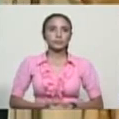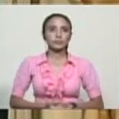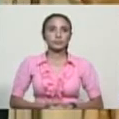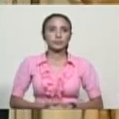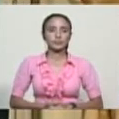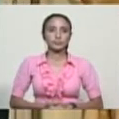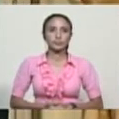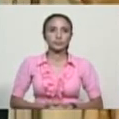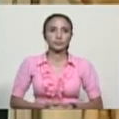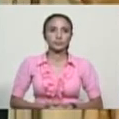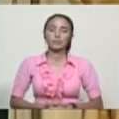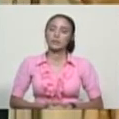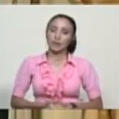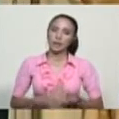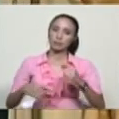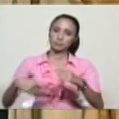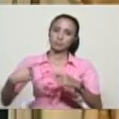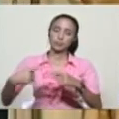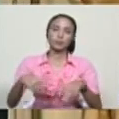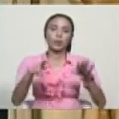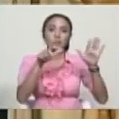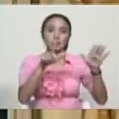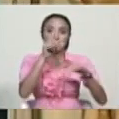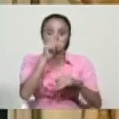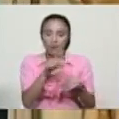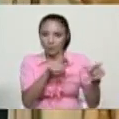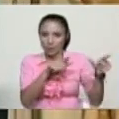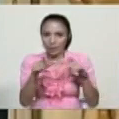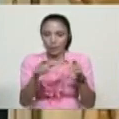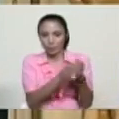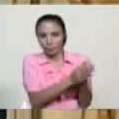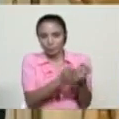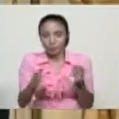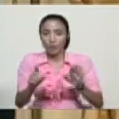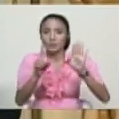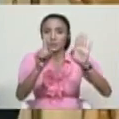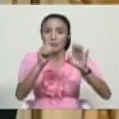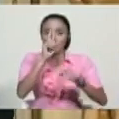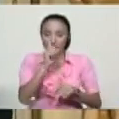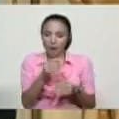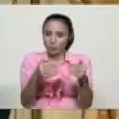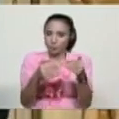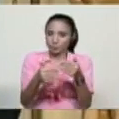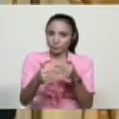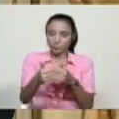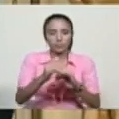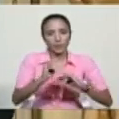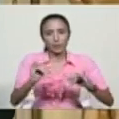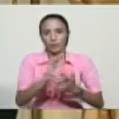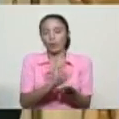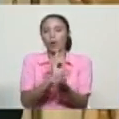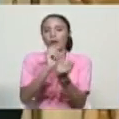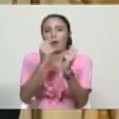Y al pasar de 6 años, tenemos que reconocer que las condiciones han